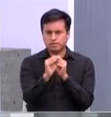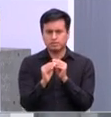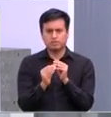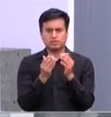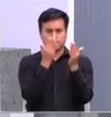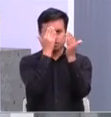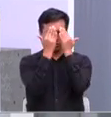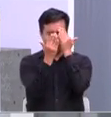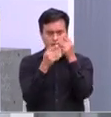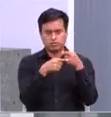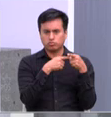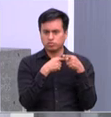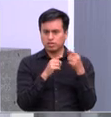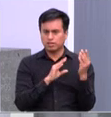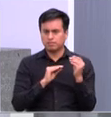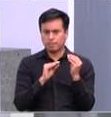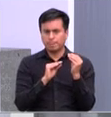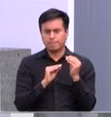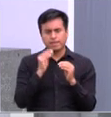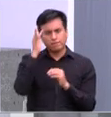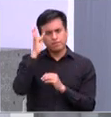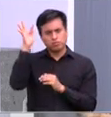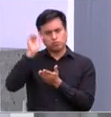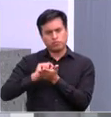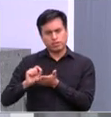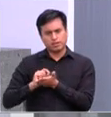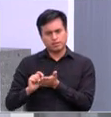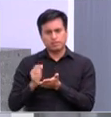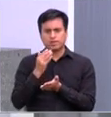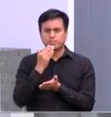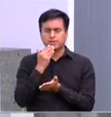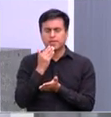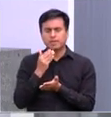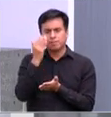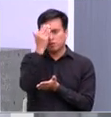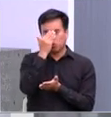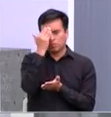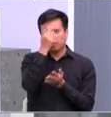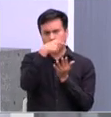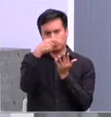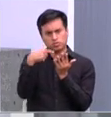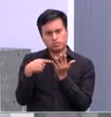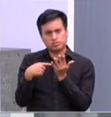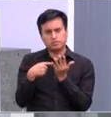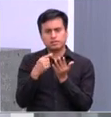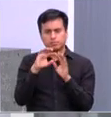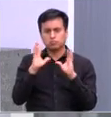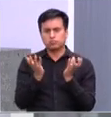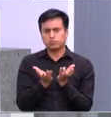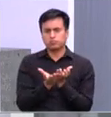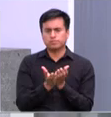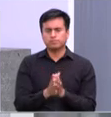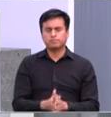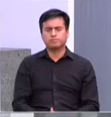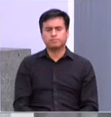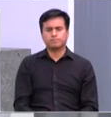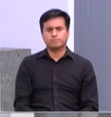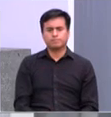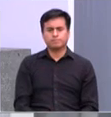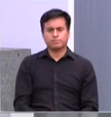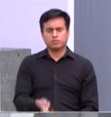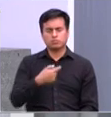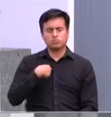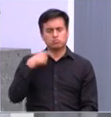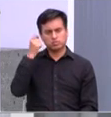la psicología social, con la filosofía y con las preocupaciones del mundo.